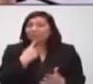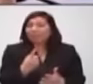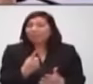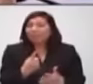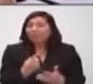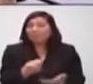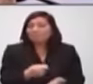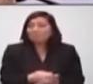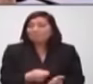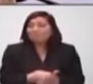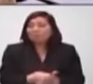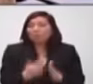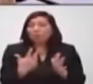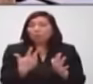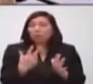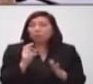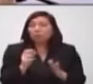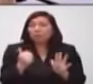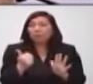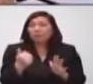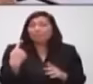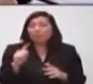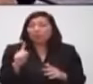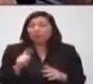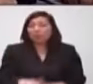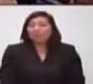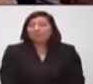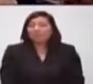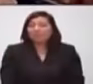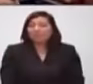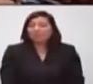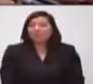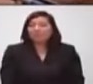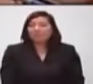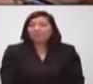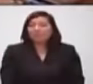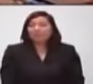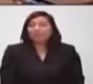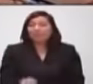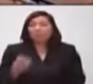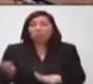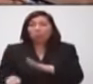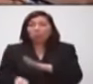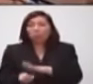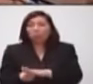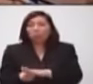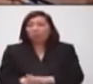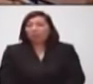hubo un pago de 8.6 millones de dólares en coimas